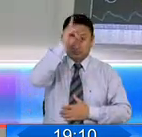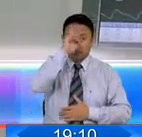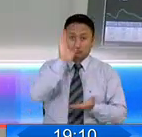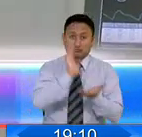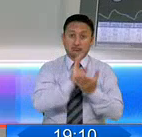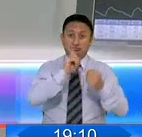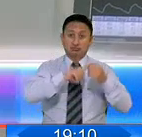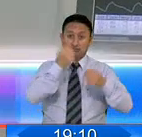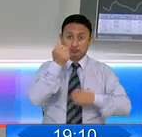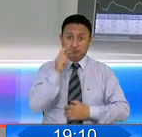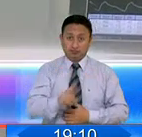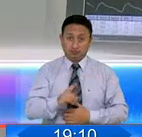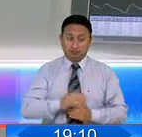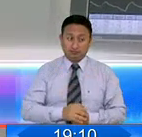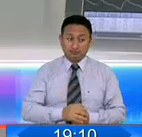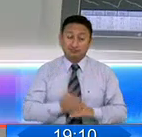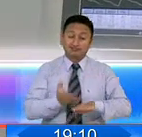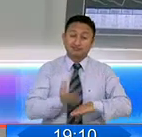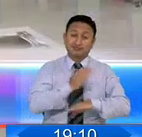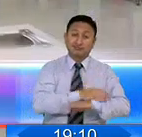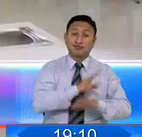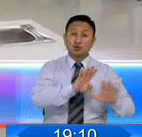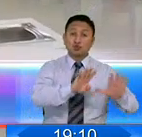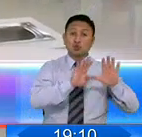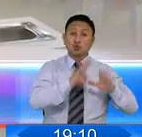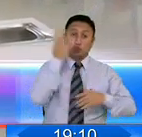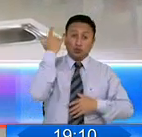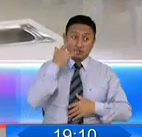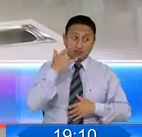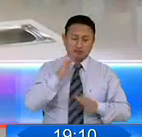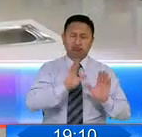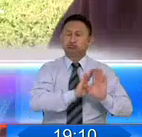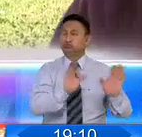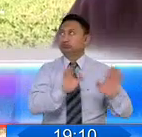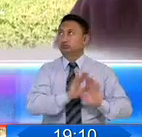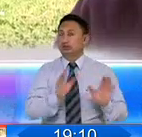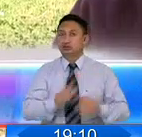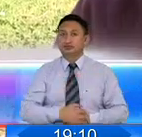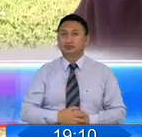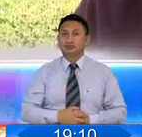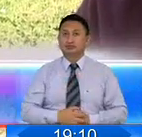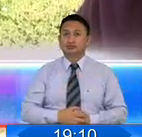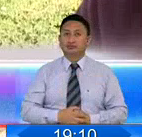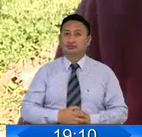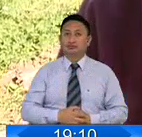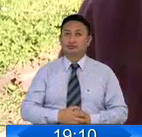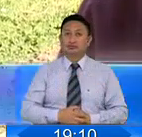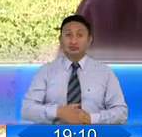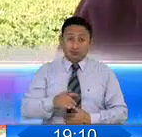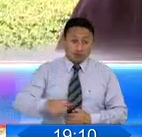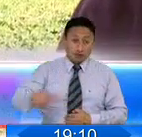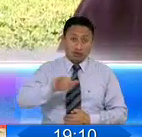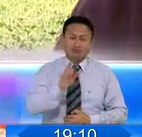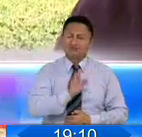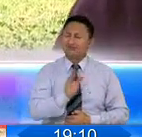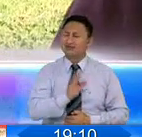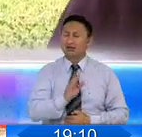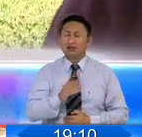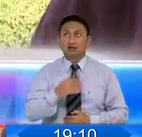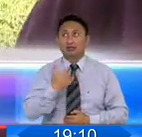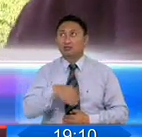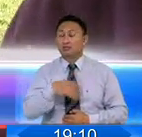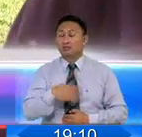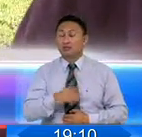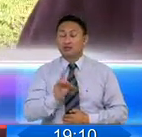Sur. De aquellos 9 días no quiere ni acordarse. No le desearía a nadie, señorita, porque es